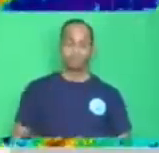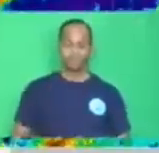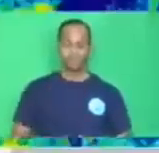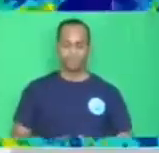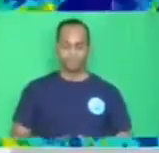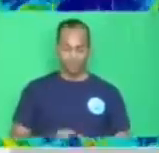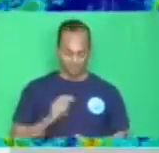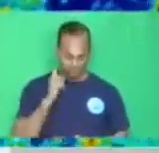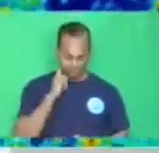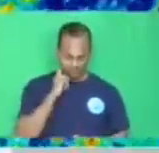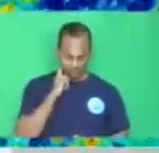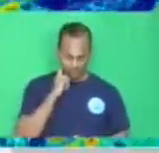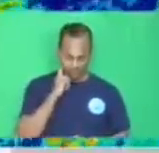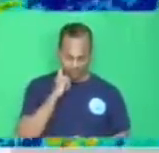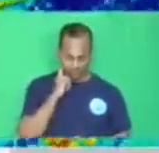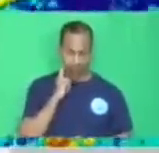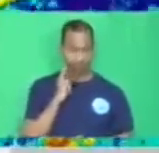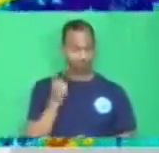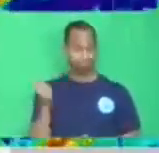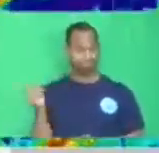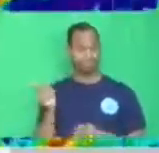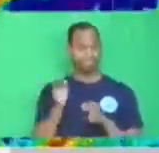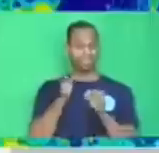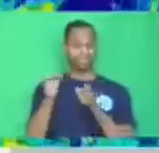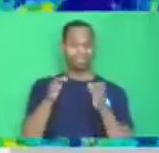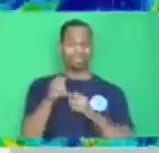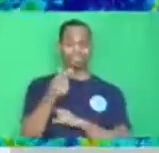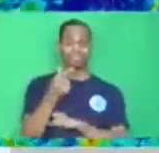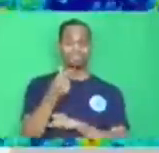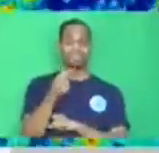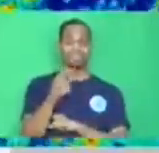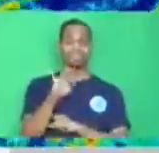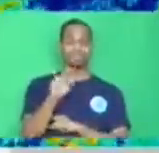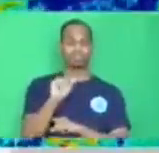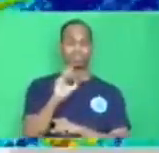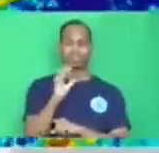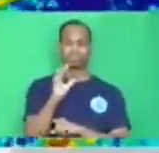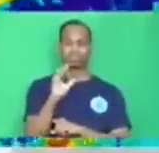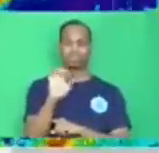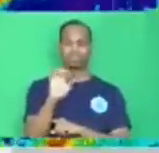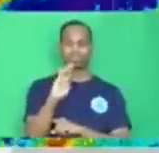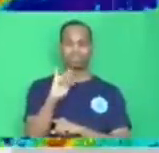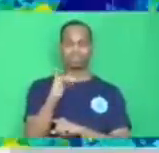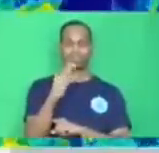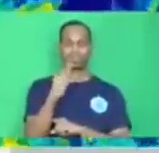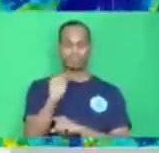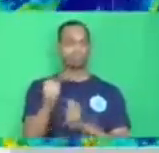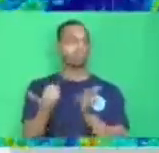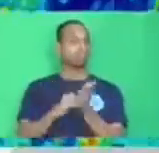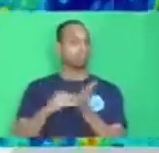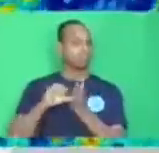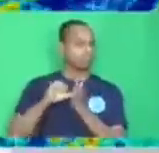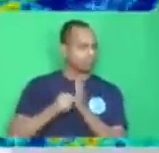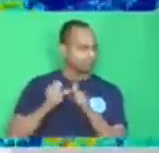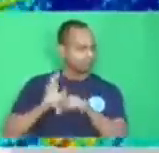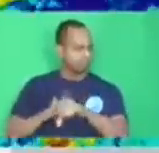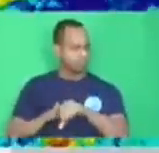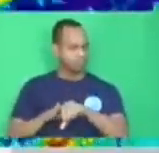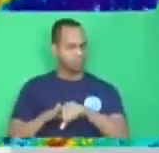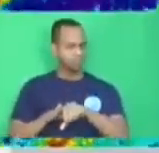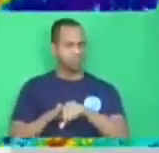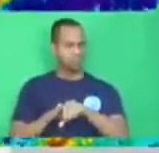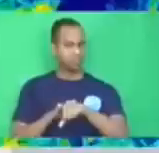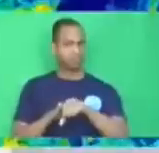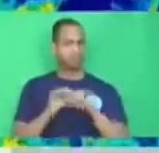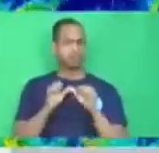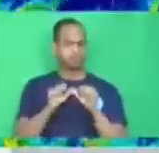Gracias, ingeniera. Después de lo expuesto por la ingeniera Gloria Ceballos, pues el Centro de Operaciones de Emergencia ratifica los niveles de alerta que todavía